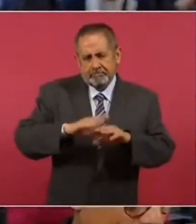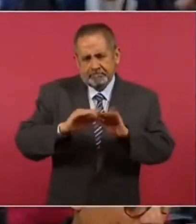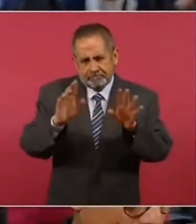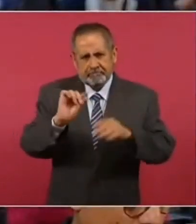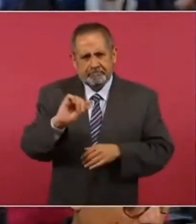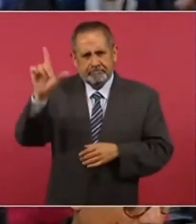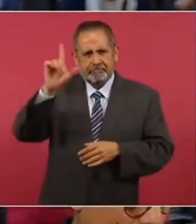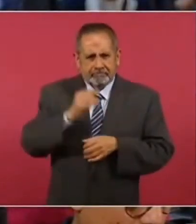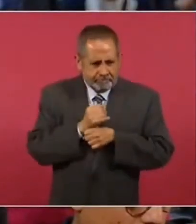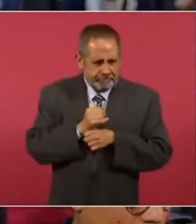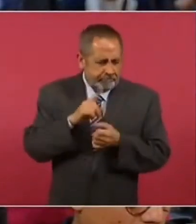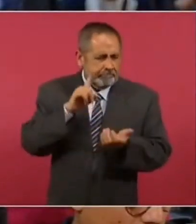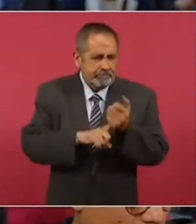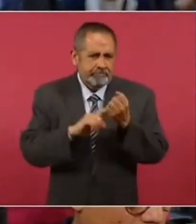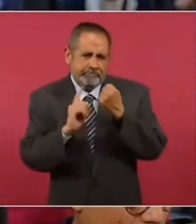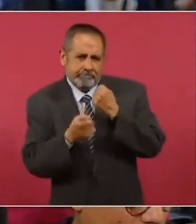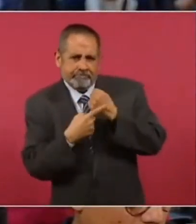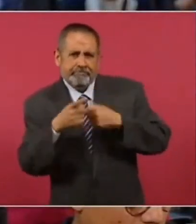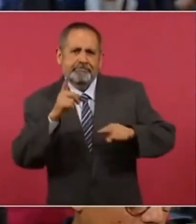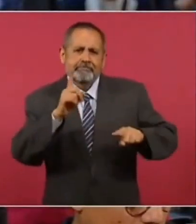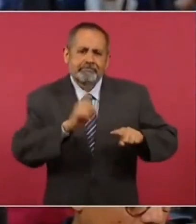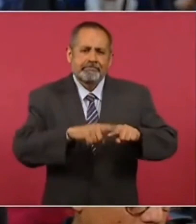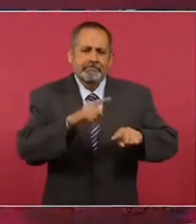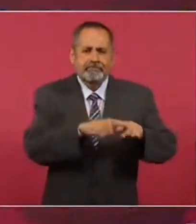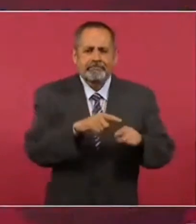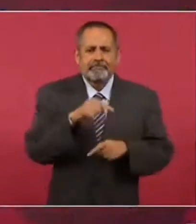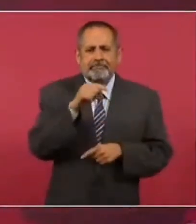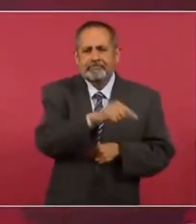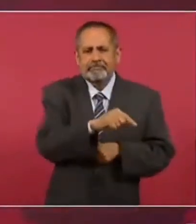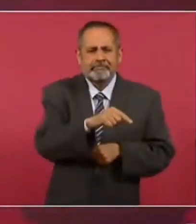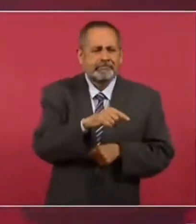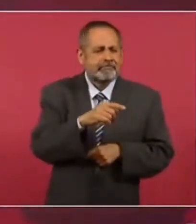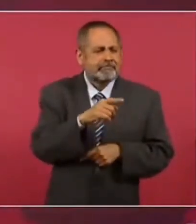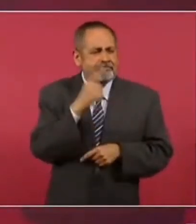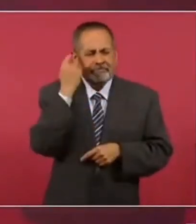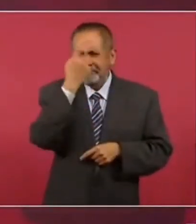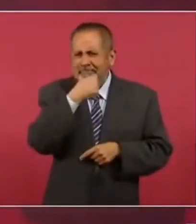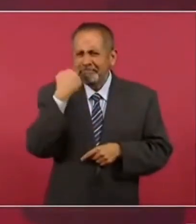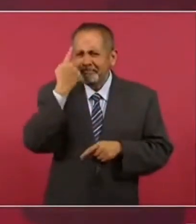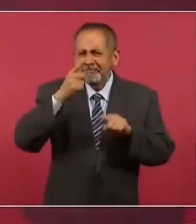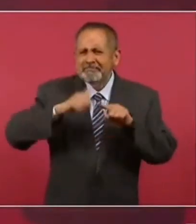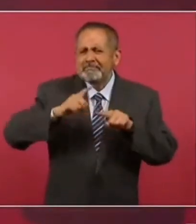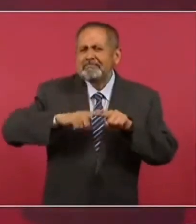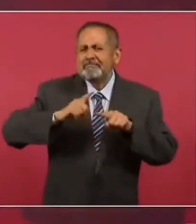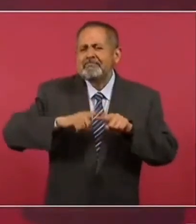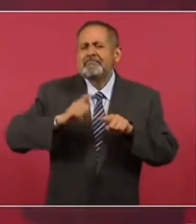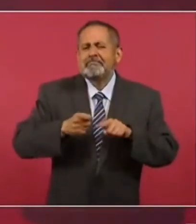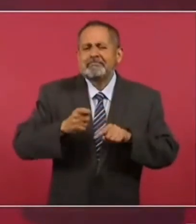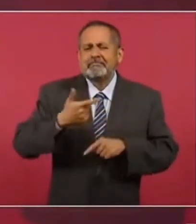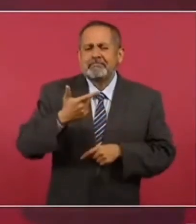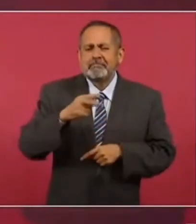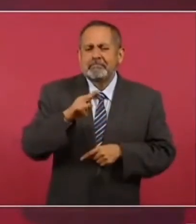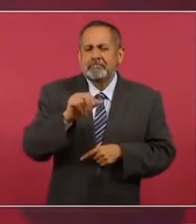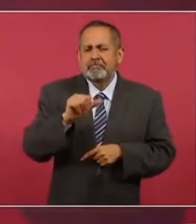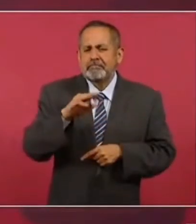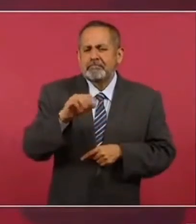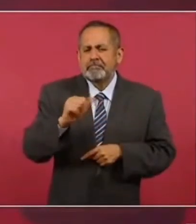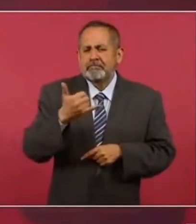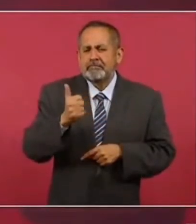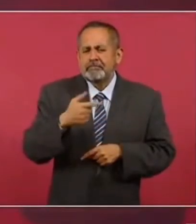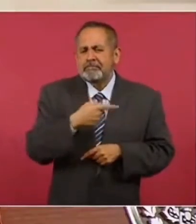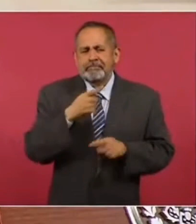profesional más épico de quién es guacamaya